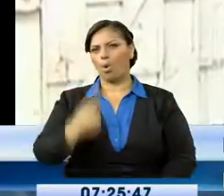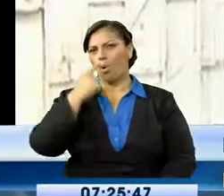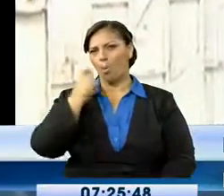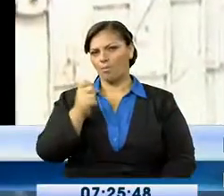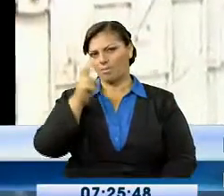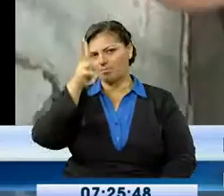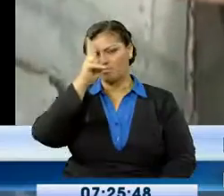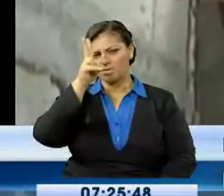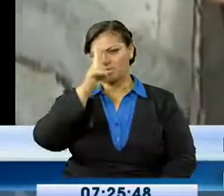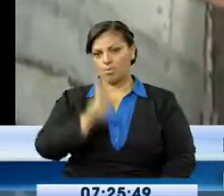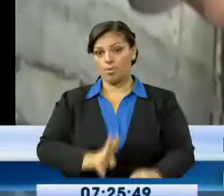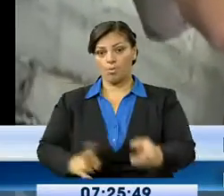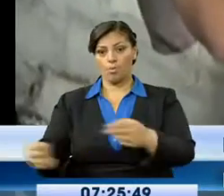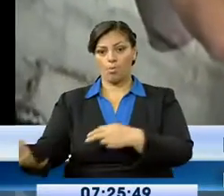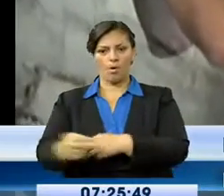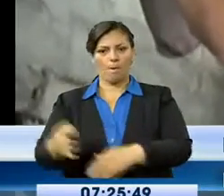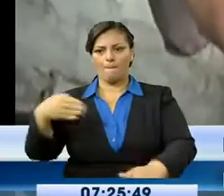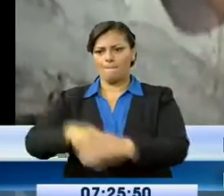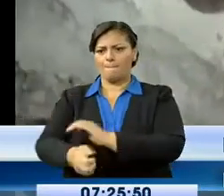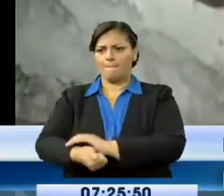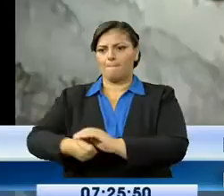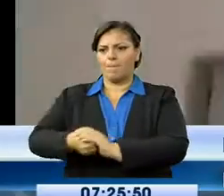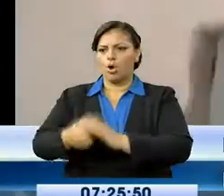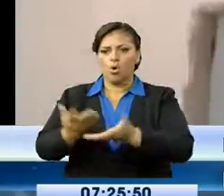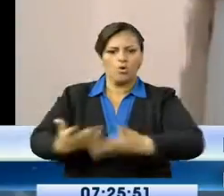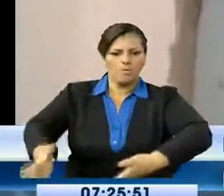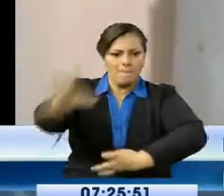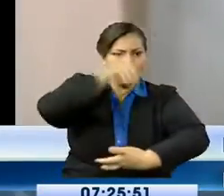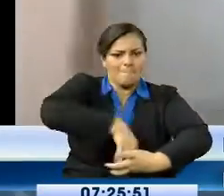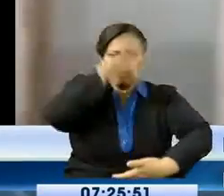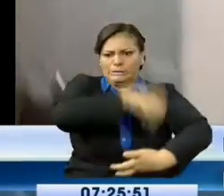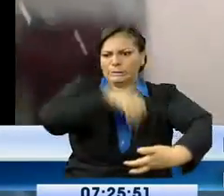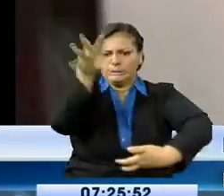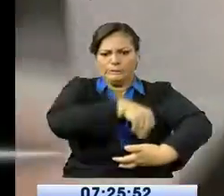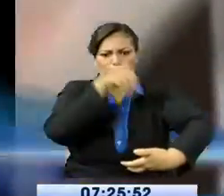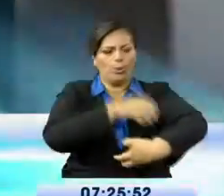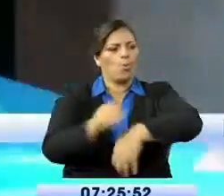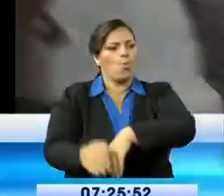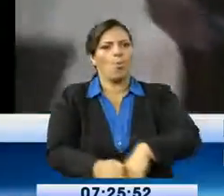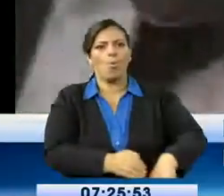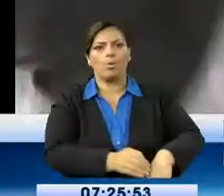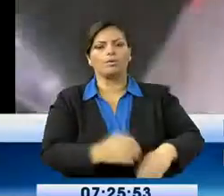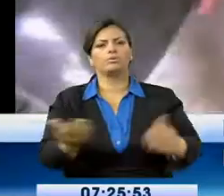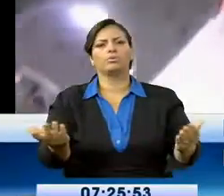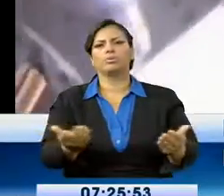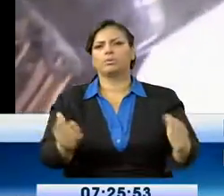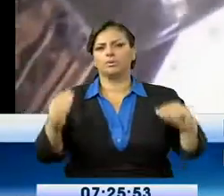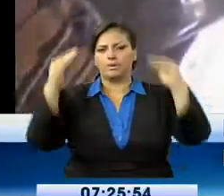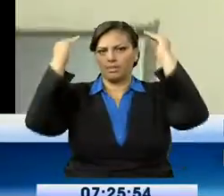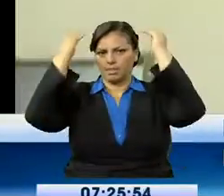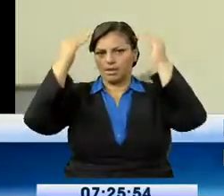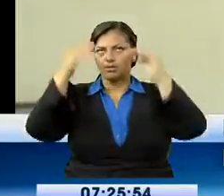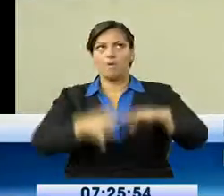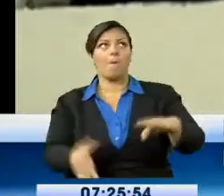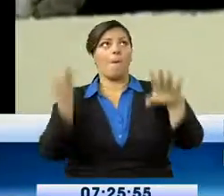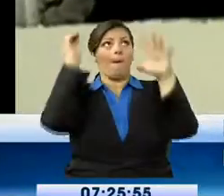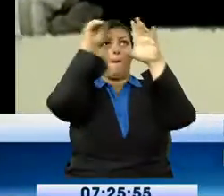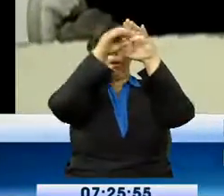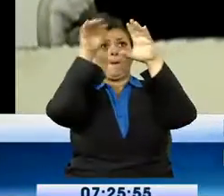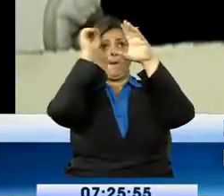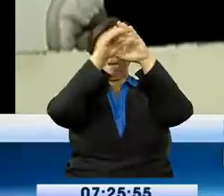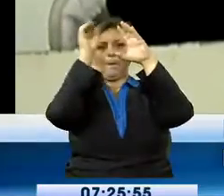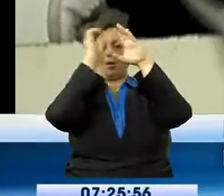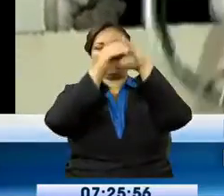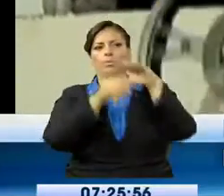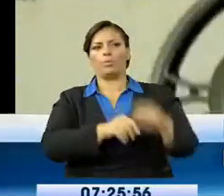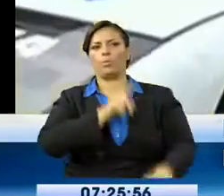cuarto y tuvo unos minutos para poder dejar ponerla alrededor del techo, casi en el techo. Ahí fue encontrada, la otra fue encontrada